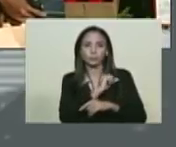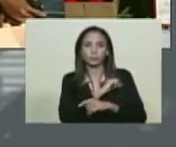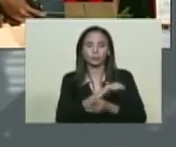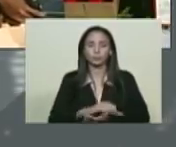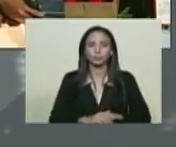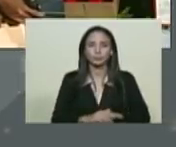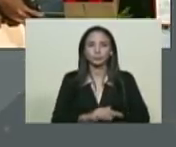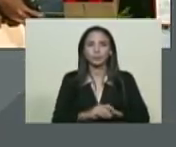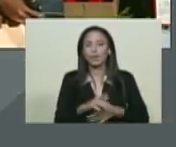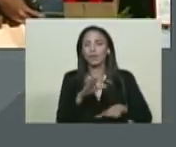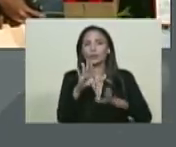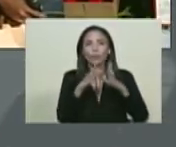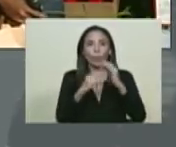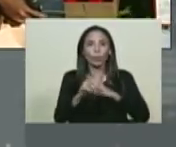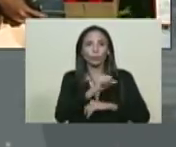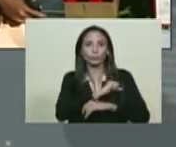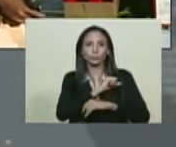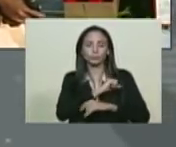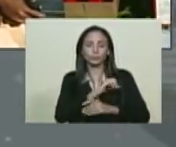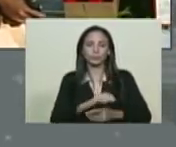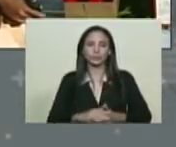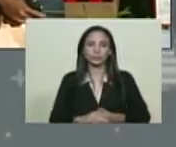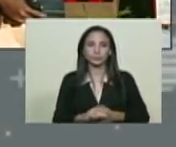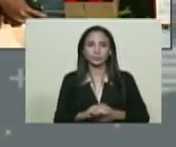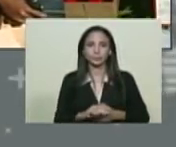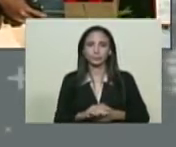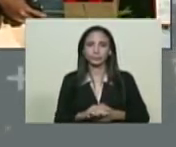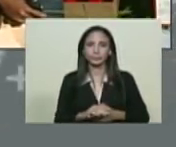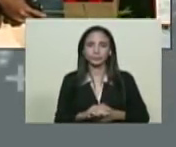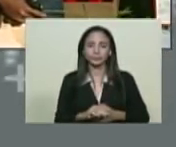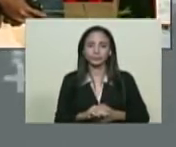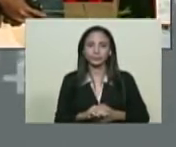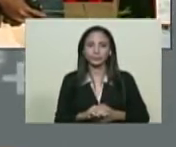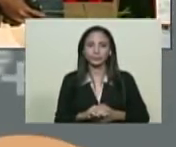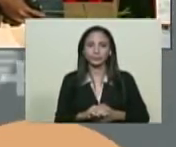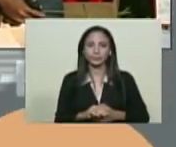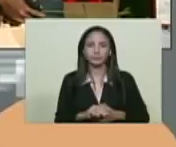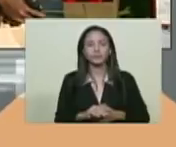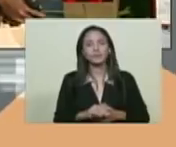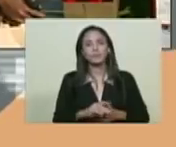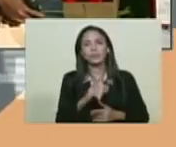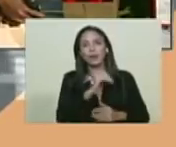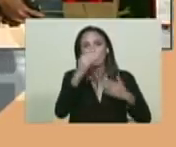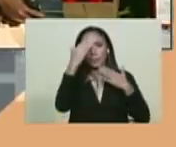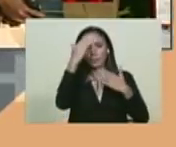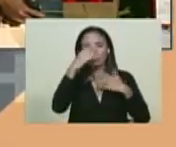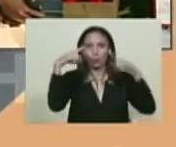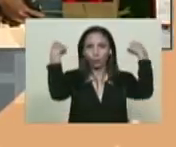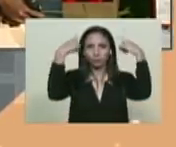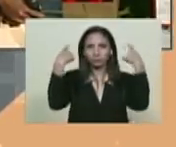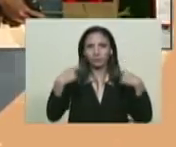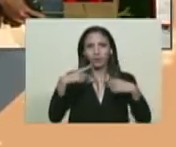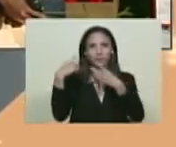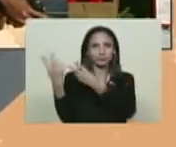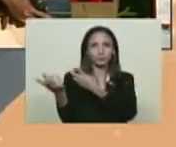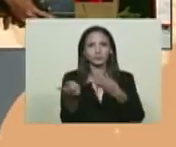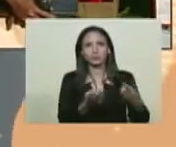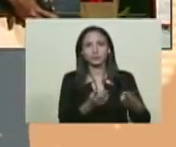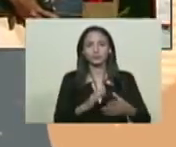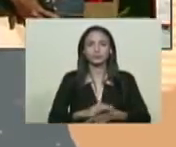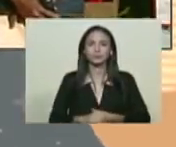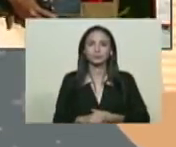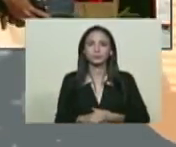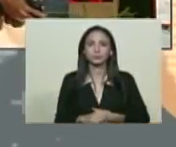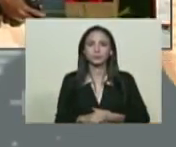cabeza. ¿Qué dicen? Monigote sin cabeza. Bueno, este es mi saludo a Iris. Bienvenida.